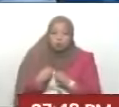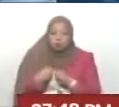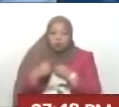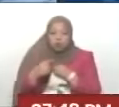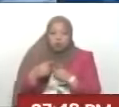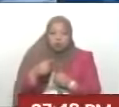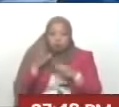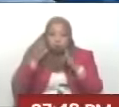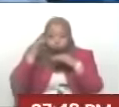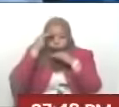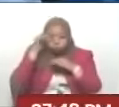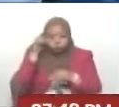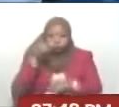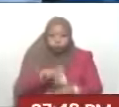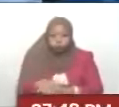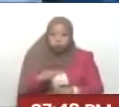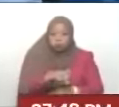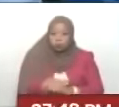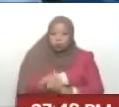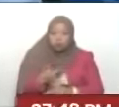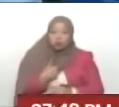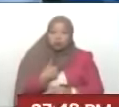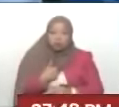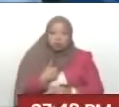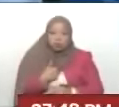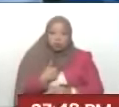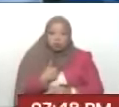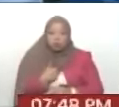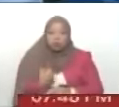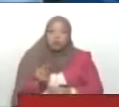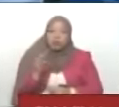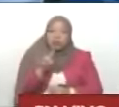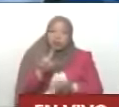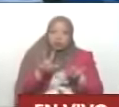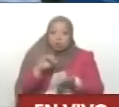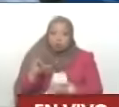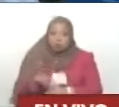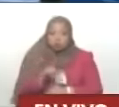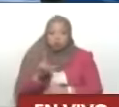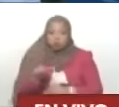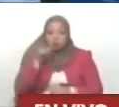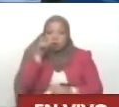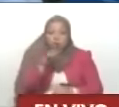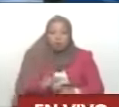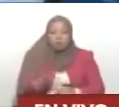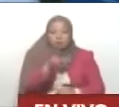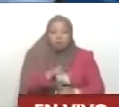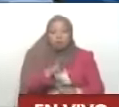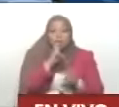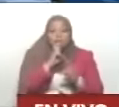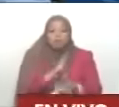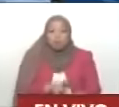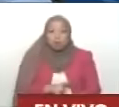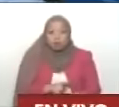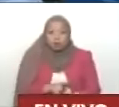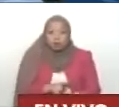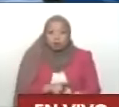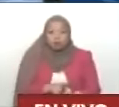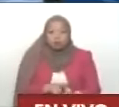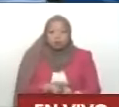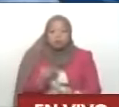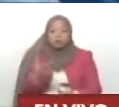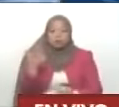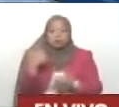pueblo, y ten la seguridad que el 28 de julio el pueblo hablará, y entonces veremos,